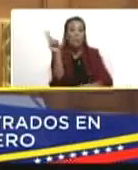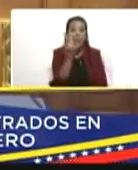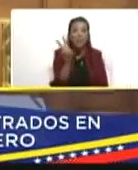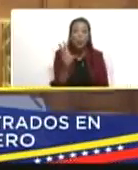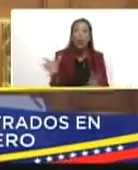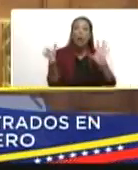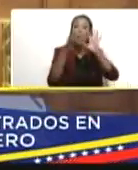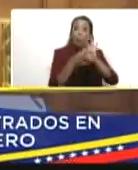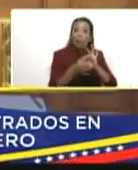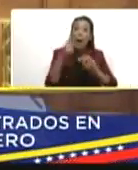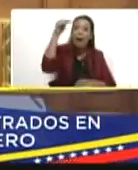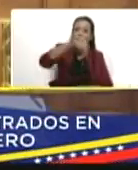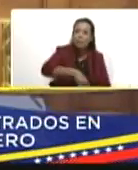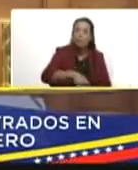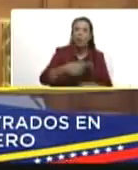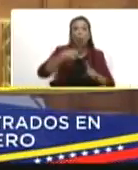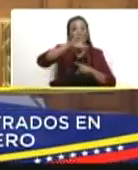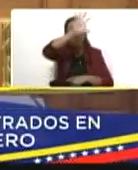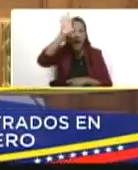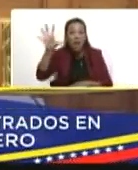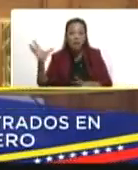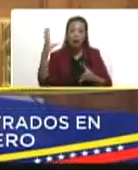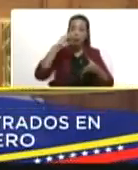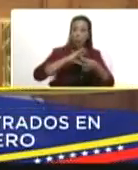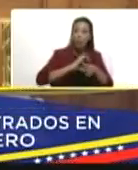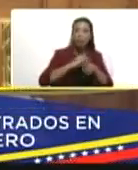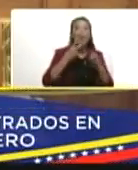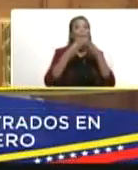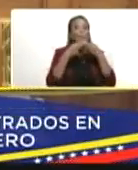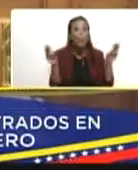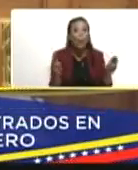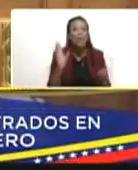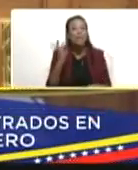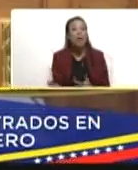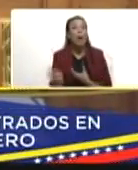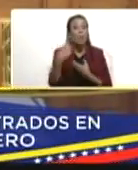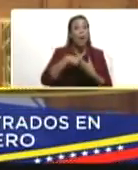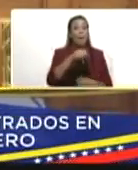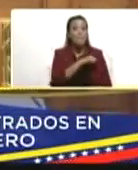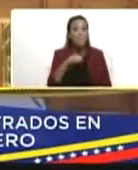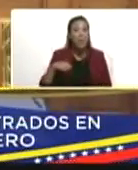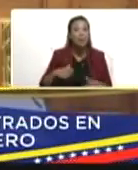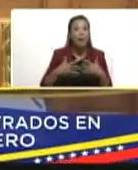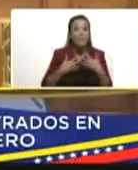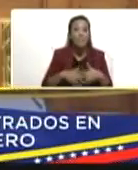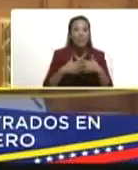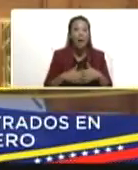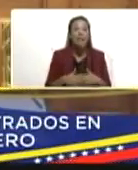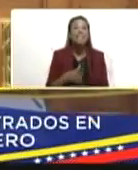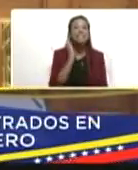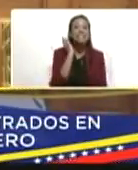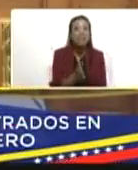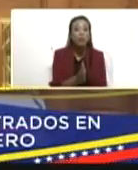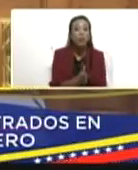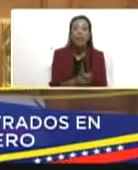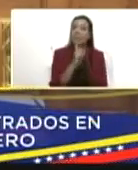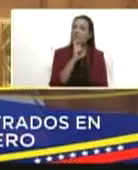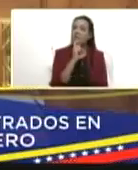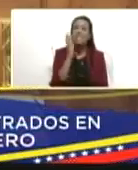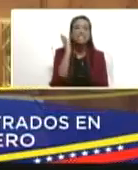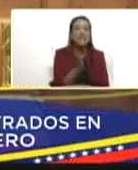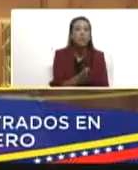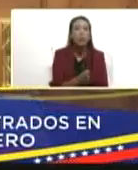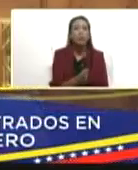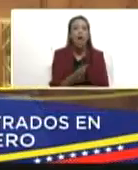con Venezuela no solo el sector público incluso empresas privadas siguen teniendo dificultades para